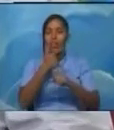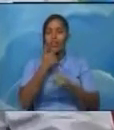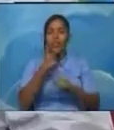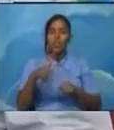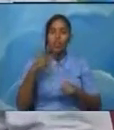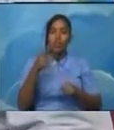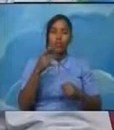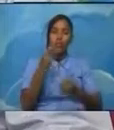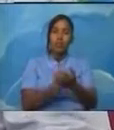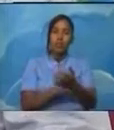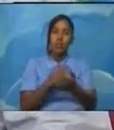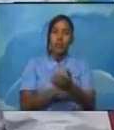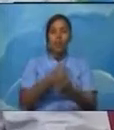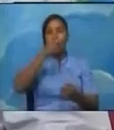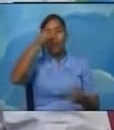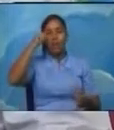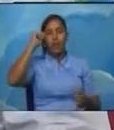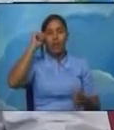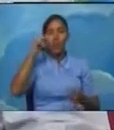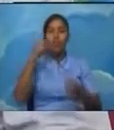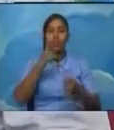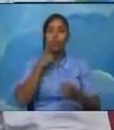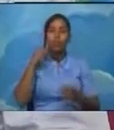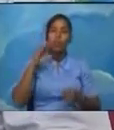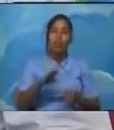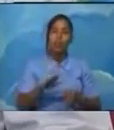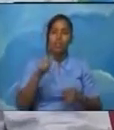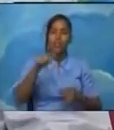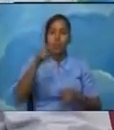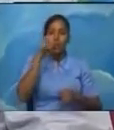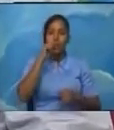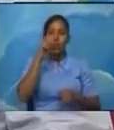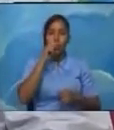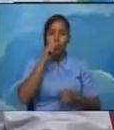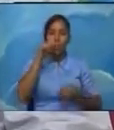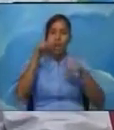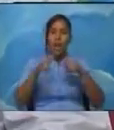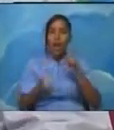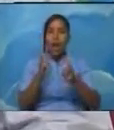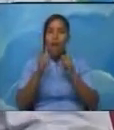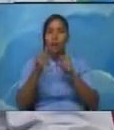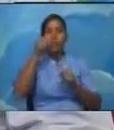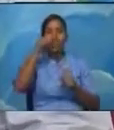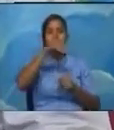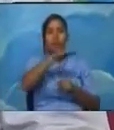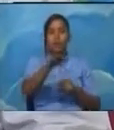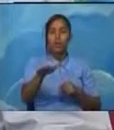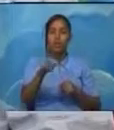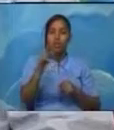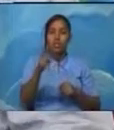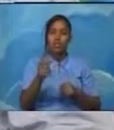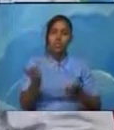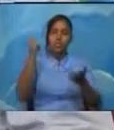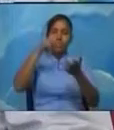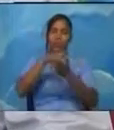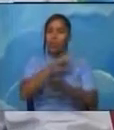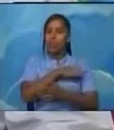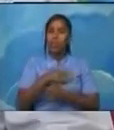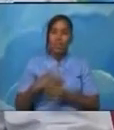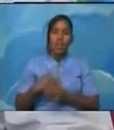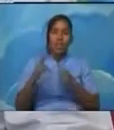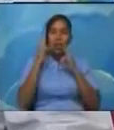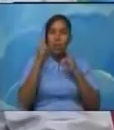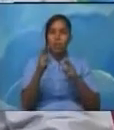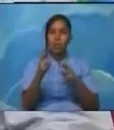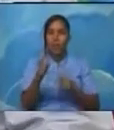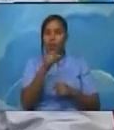hermano Puerta recuerda la muerte de este hombre, que es un mártir, hermano. A veces el pueblo se levanta y no quiere respetar a los ancianos de la obra